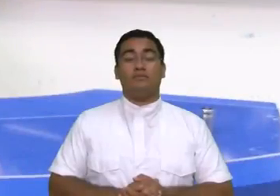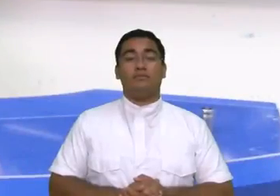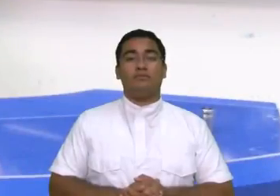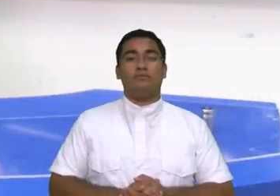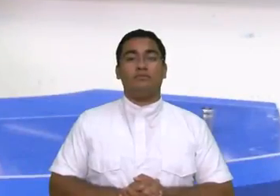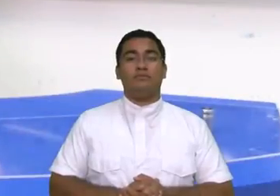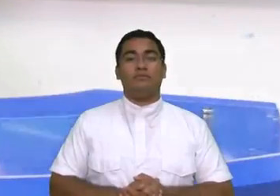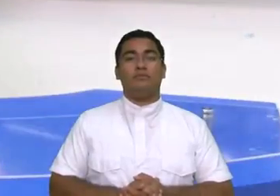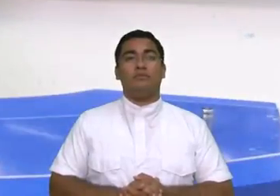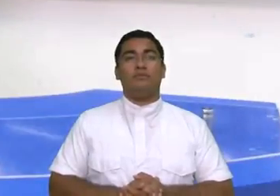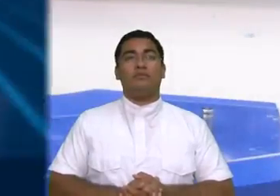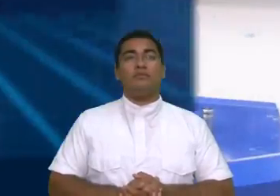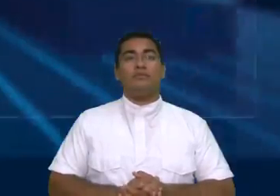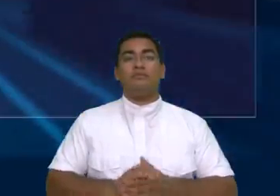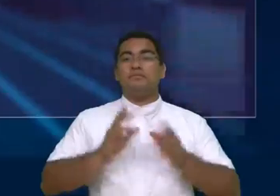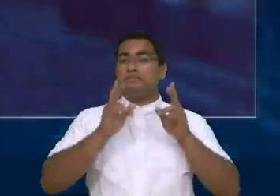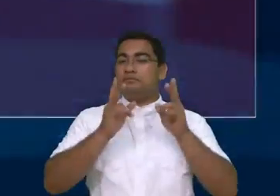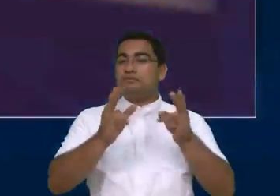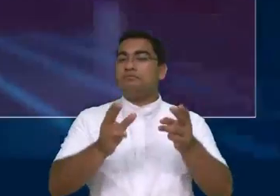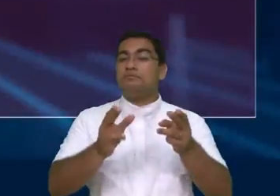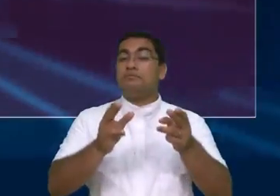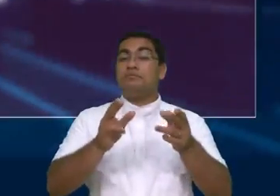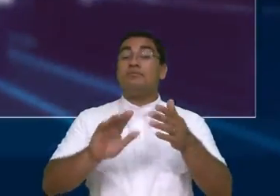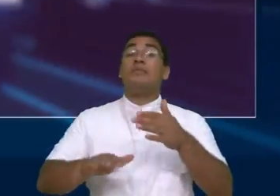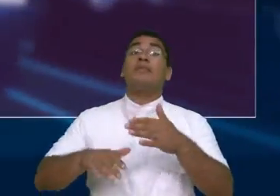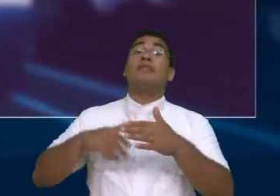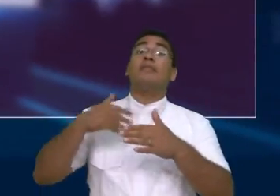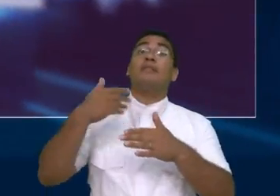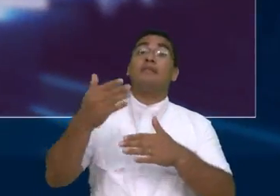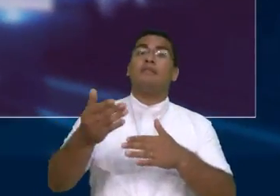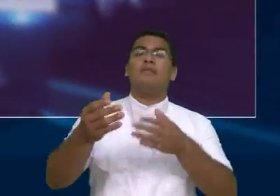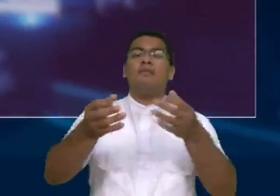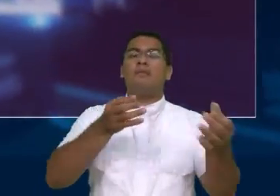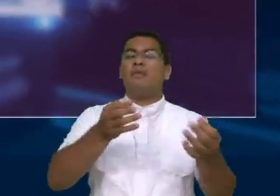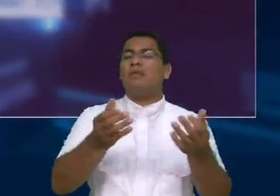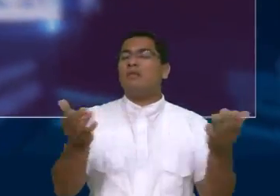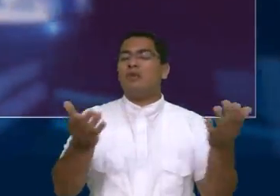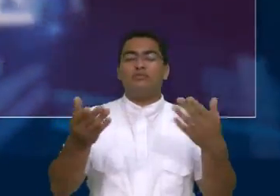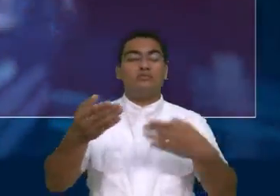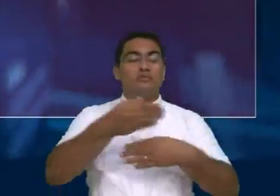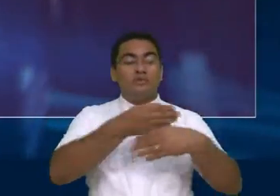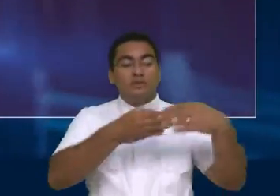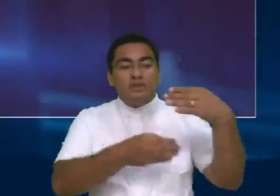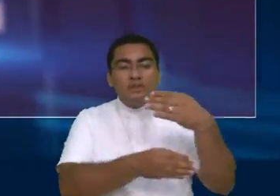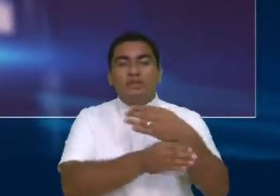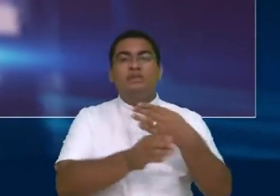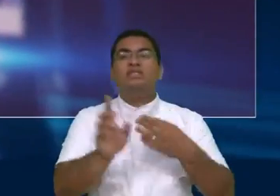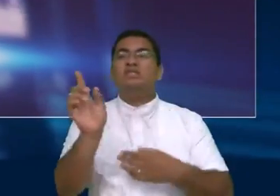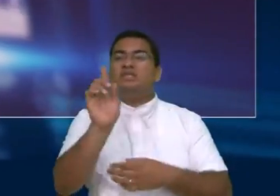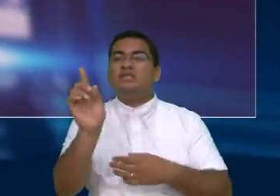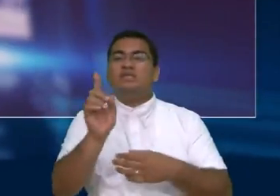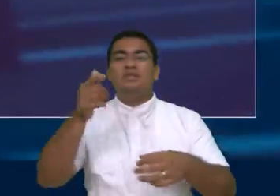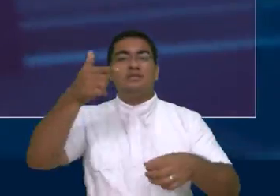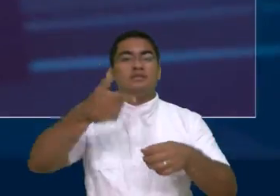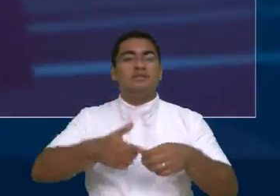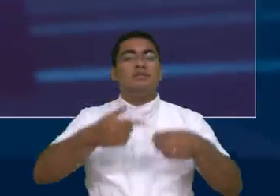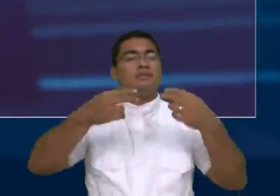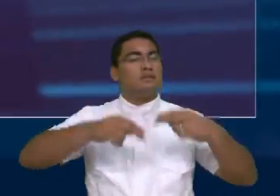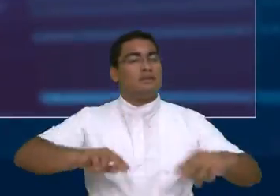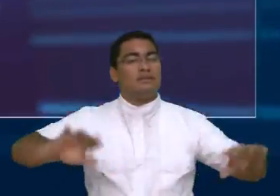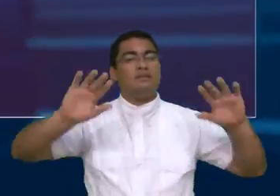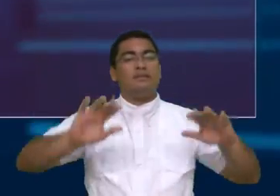Un segundo avance informativo al regresar detalles sobre la primera etapa de construcción de la planta de gas natural.